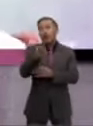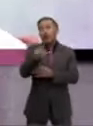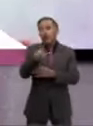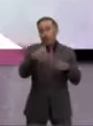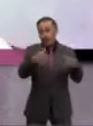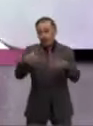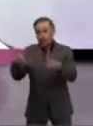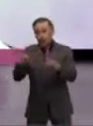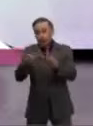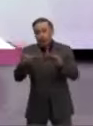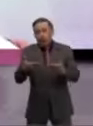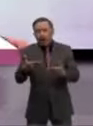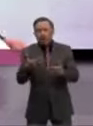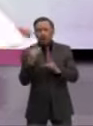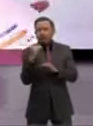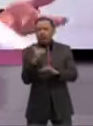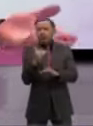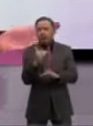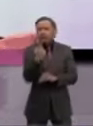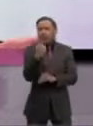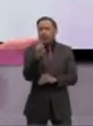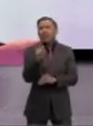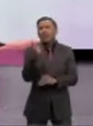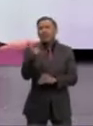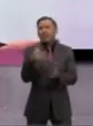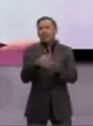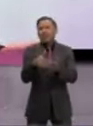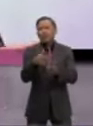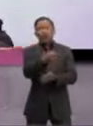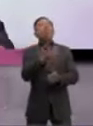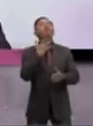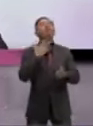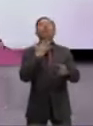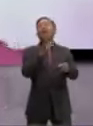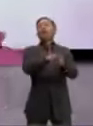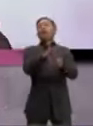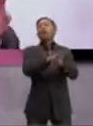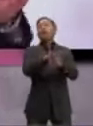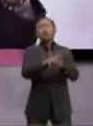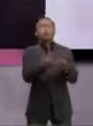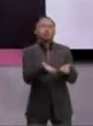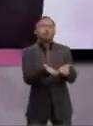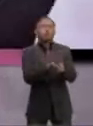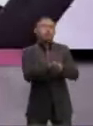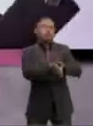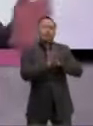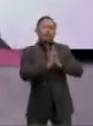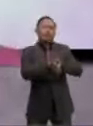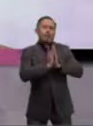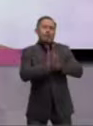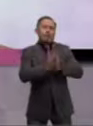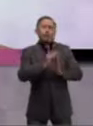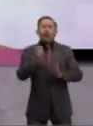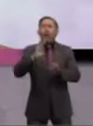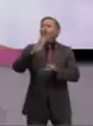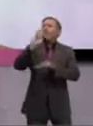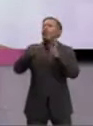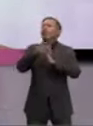de 1.7. ¿Cuál suficiencia gasolínica, por favor? Si las refinerías se están cerrando en todo el